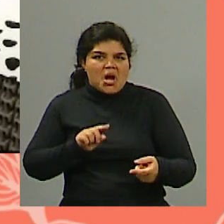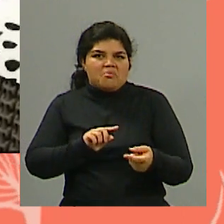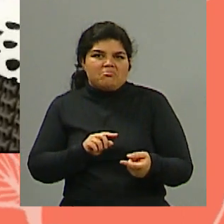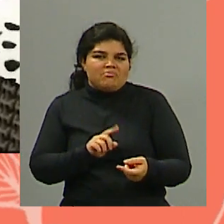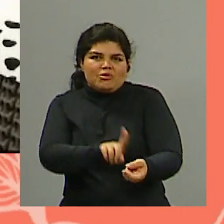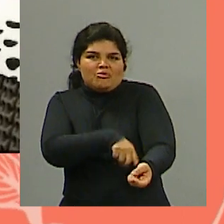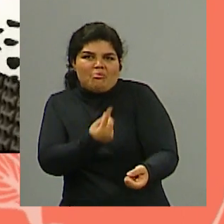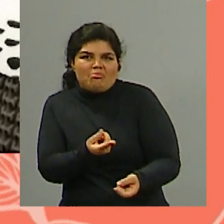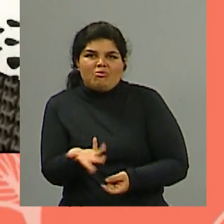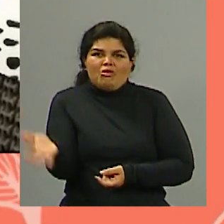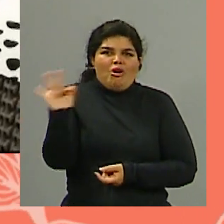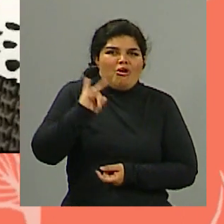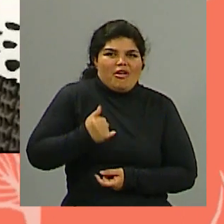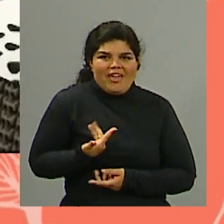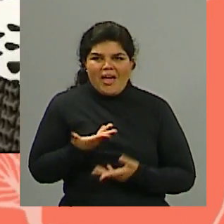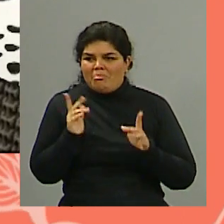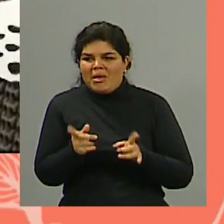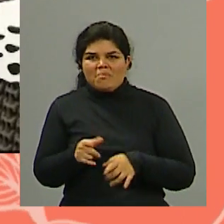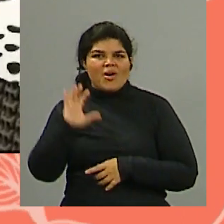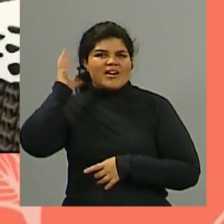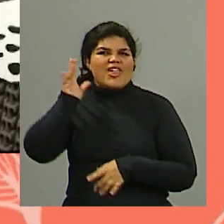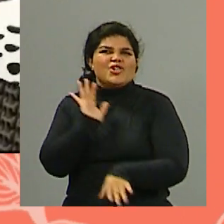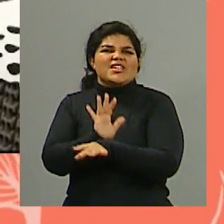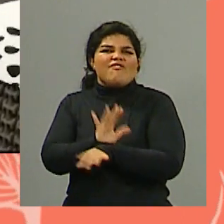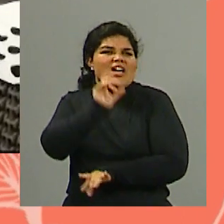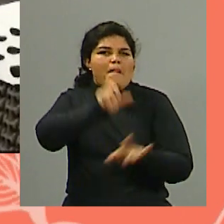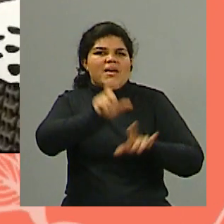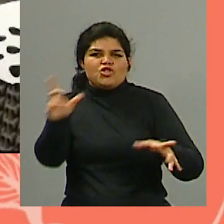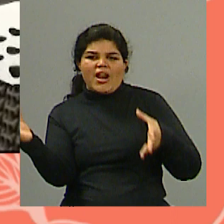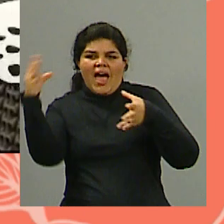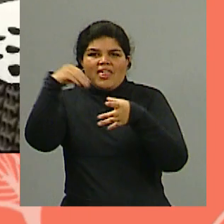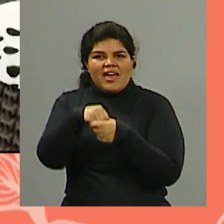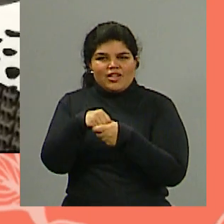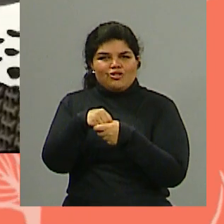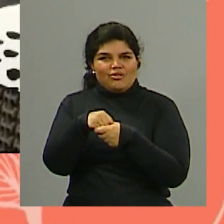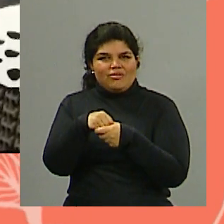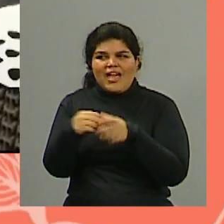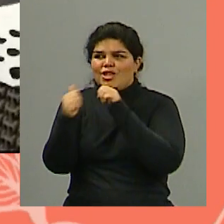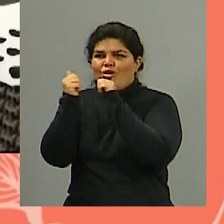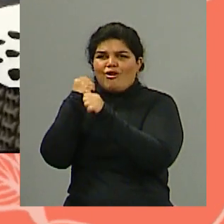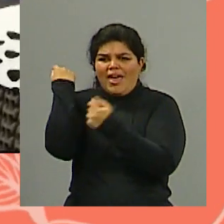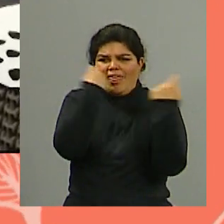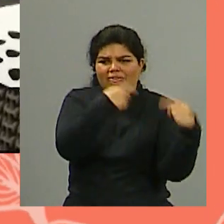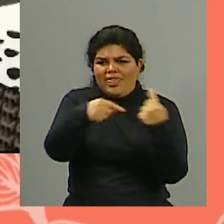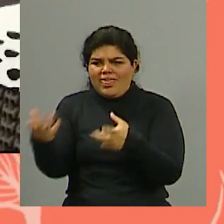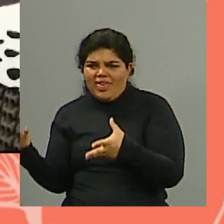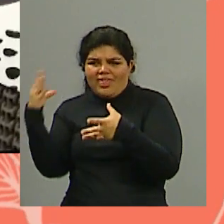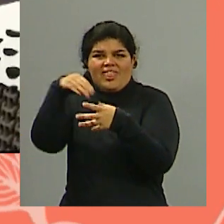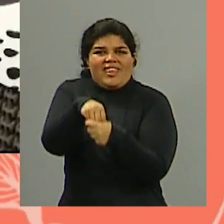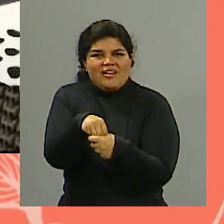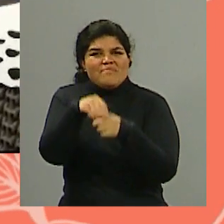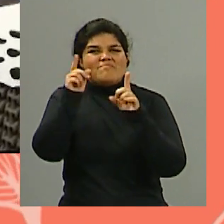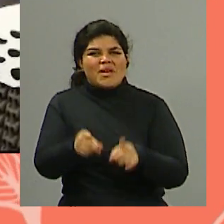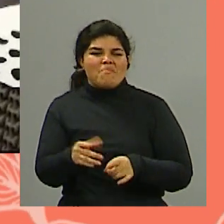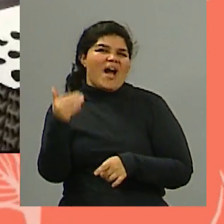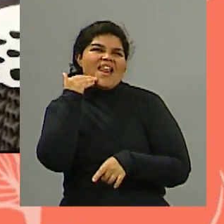cotidianamente. La radio es humanidad. La radio es la oportunidad de sorprenderte del otro lado, de acompañarte un ratito, toda la